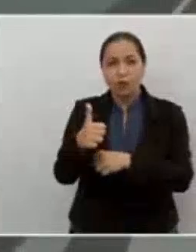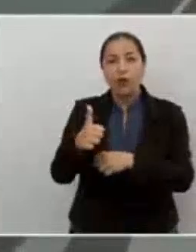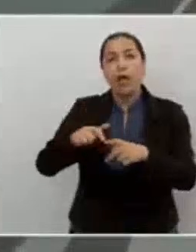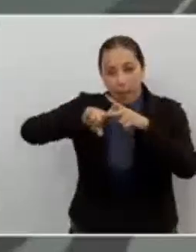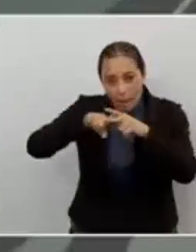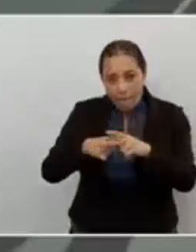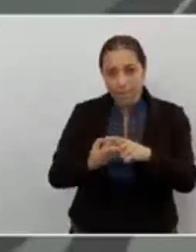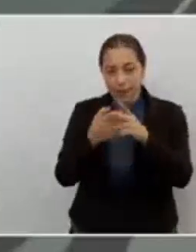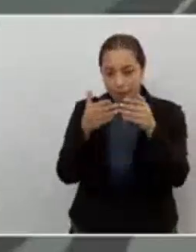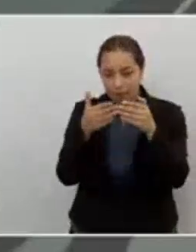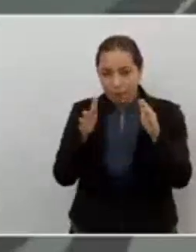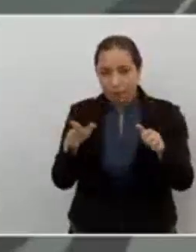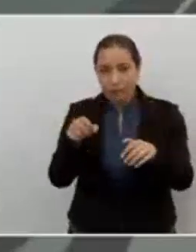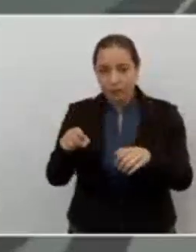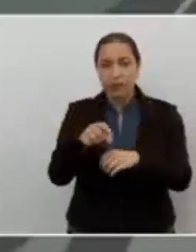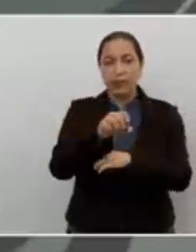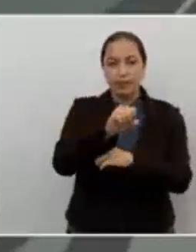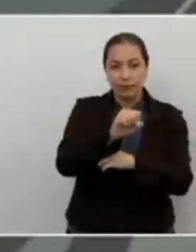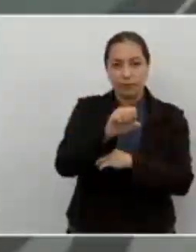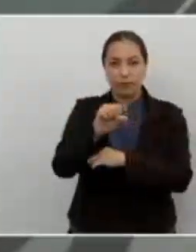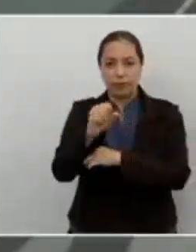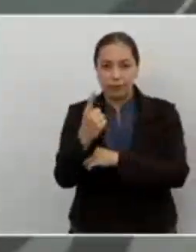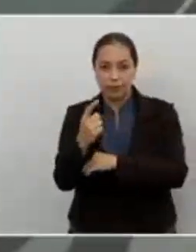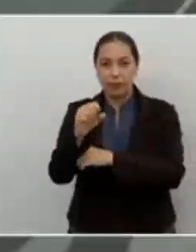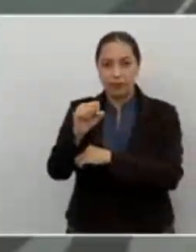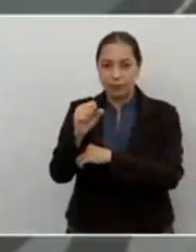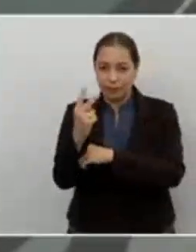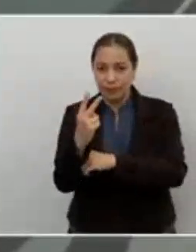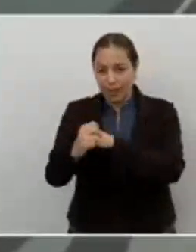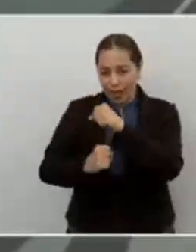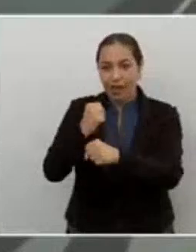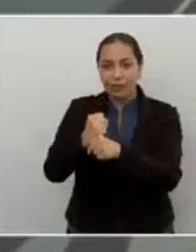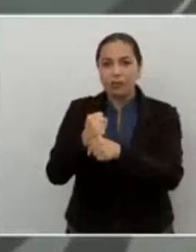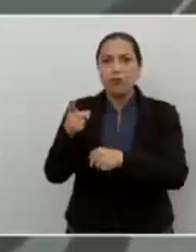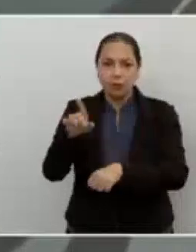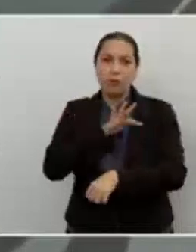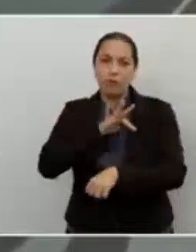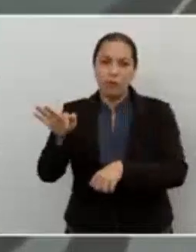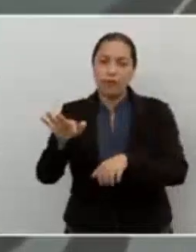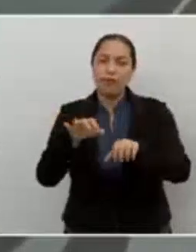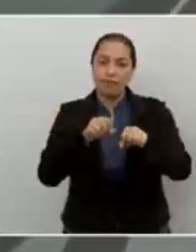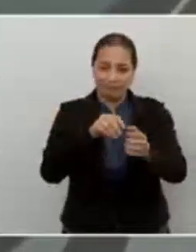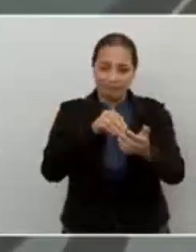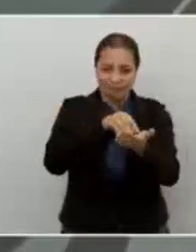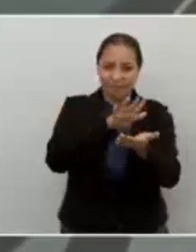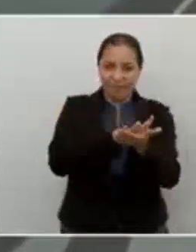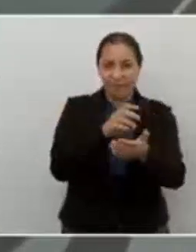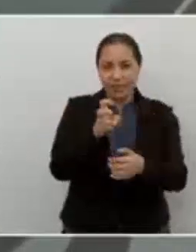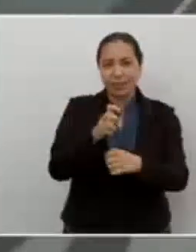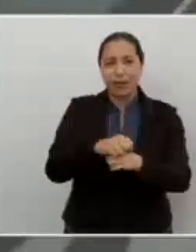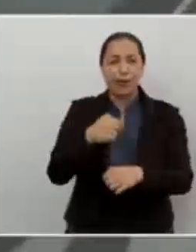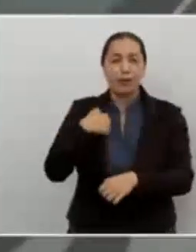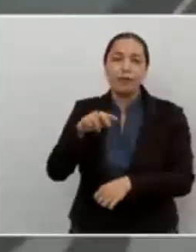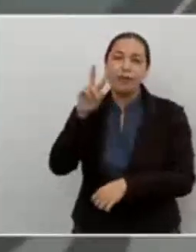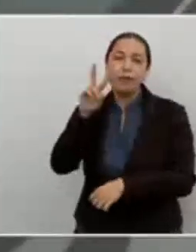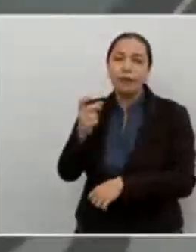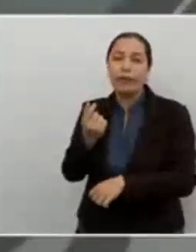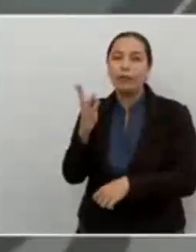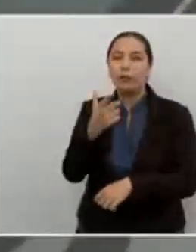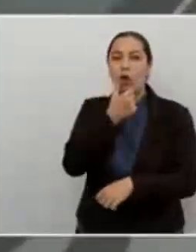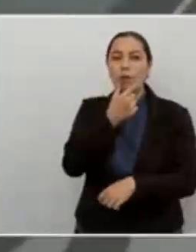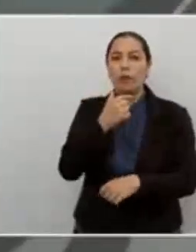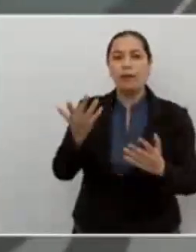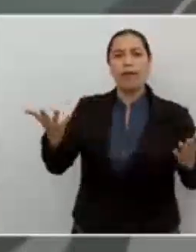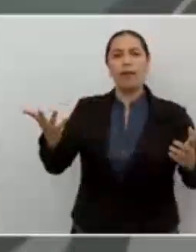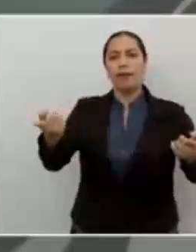60, 61 y 62. Ahí veo algunos varones que dicen, ¿y por qué a nosotros